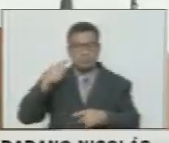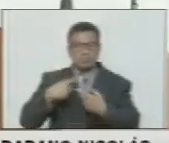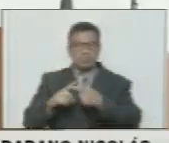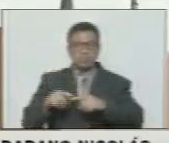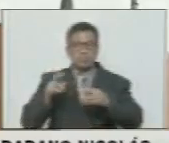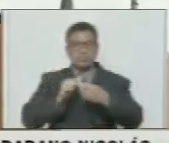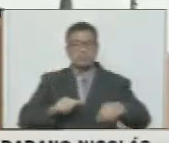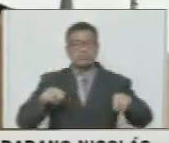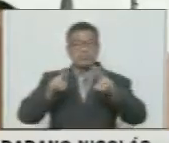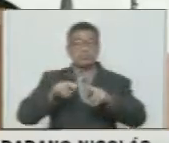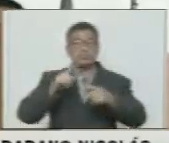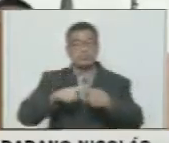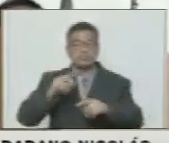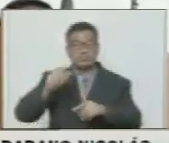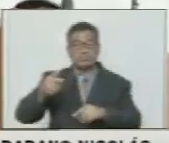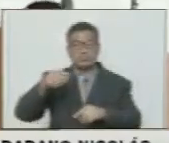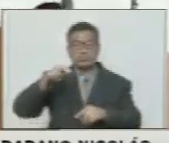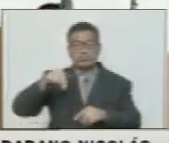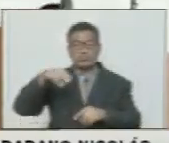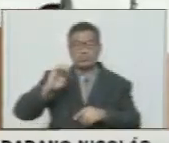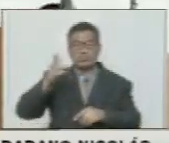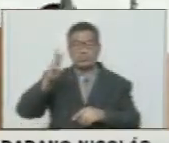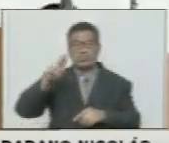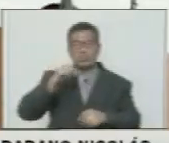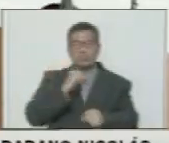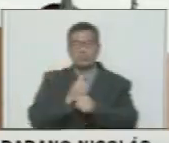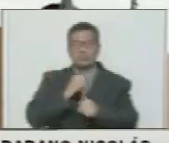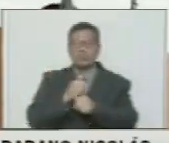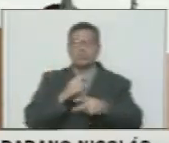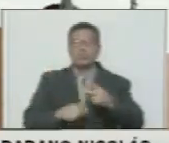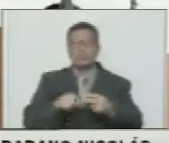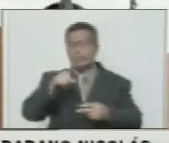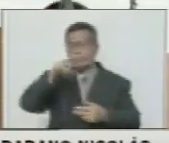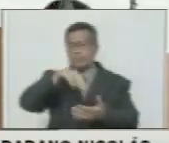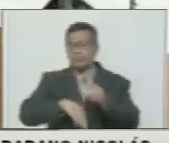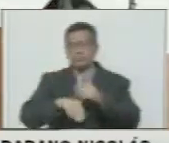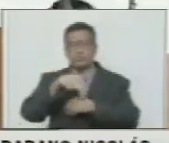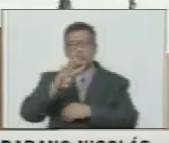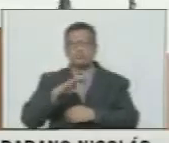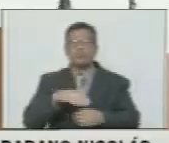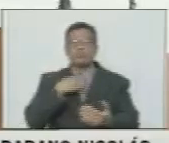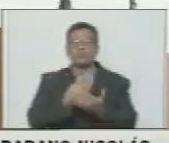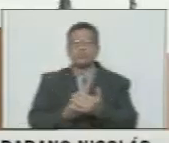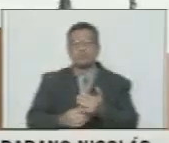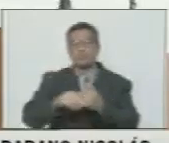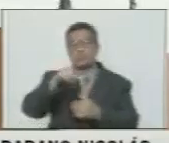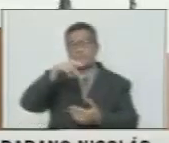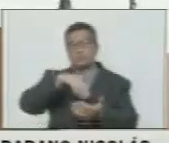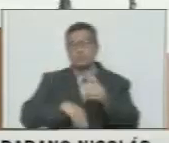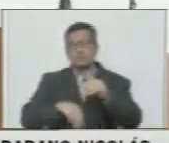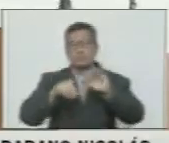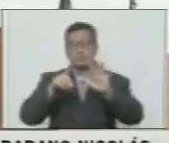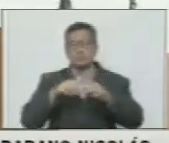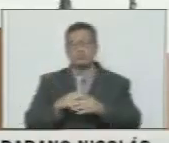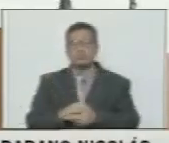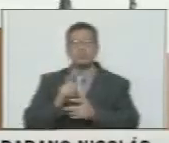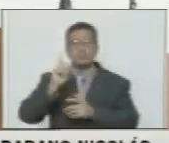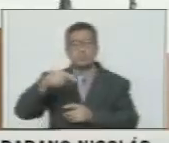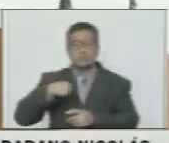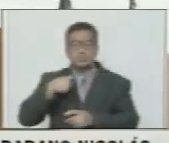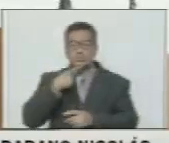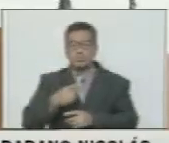demás organizaciones internacionales en Ginebra. Cumplió con esta función desde el año 2004 hasta el año